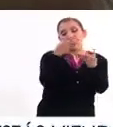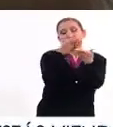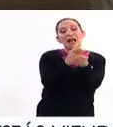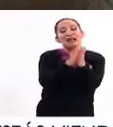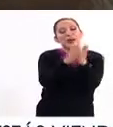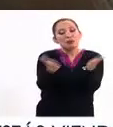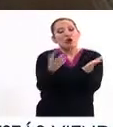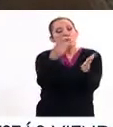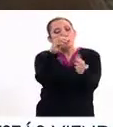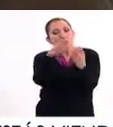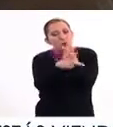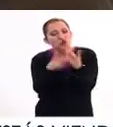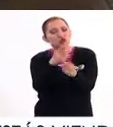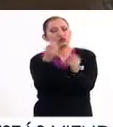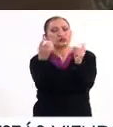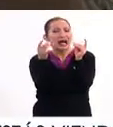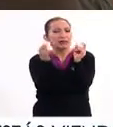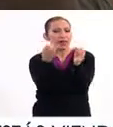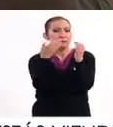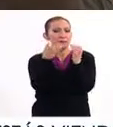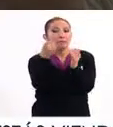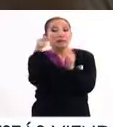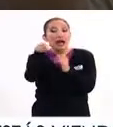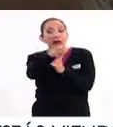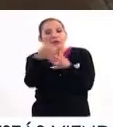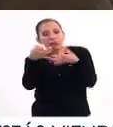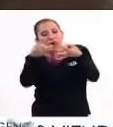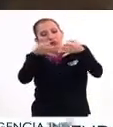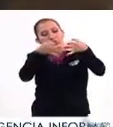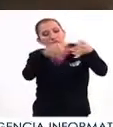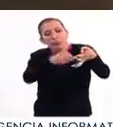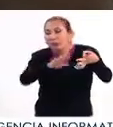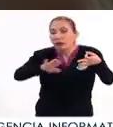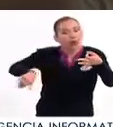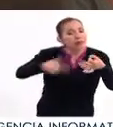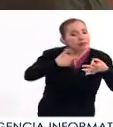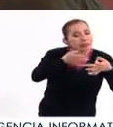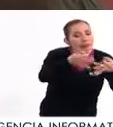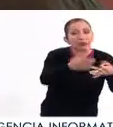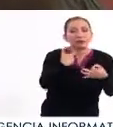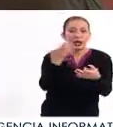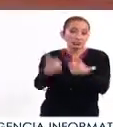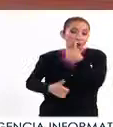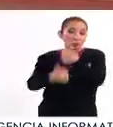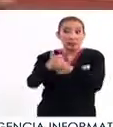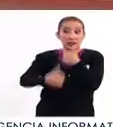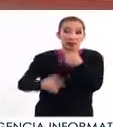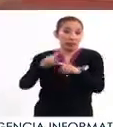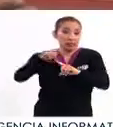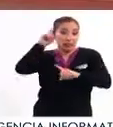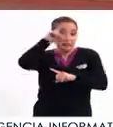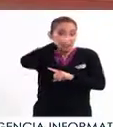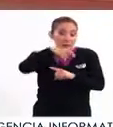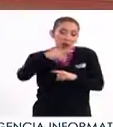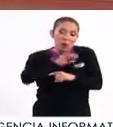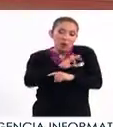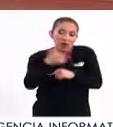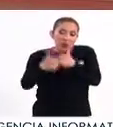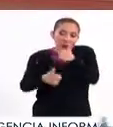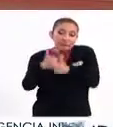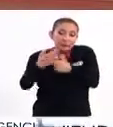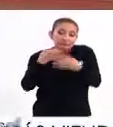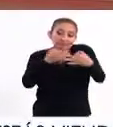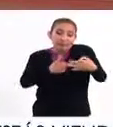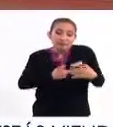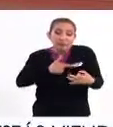competencia muy difícil, pero pues puedan competir y ser atractivos también para los jóvenes. Yo creo que sí se puede, pero hay que fomentarlo. No, y compiten bien, por ejemplo, otro libro de